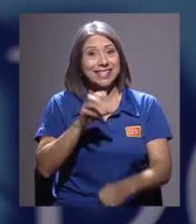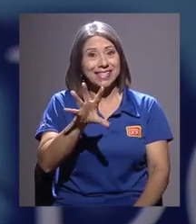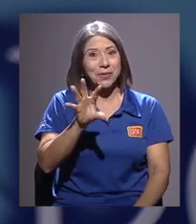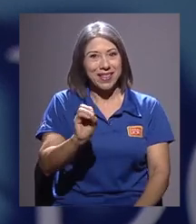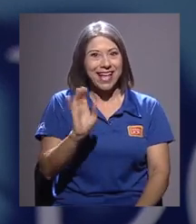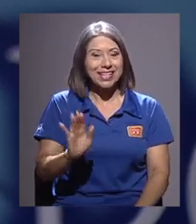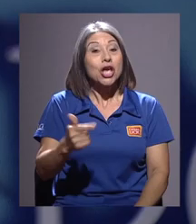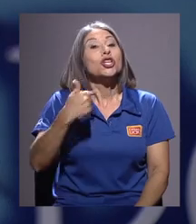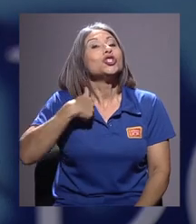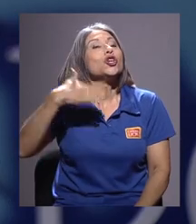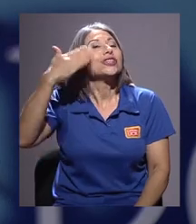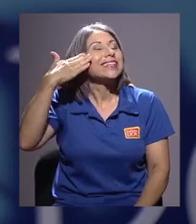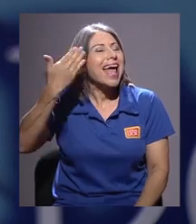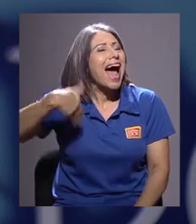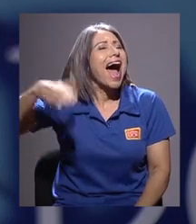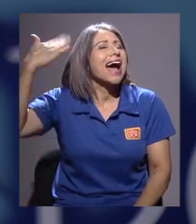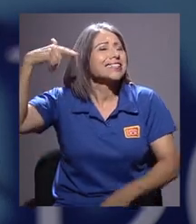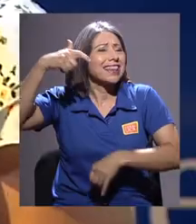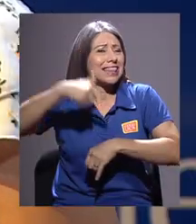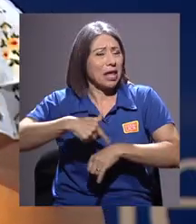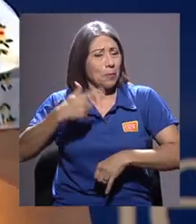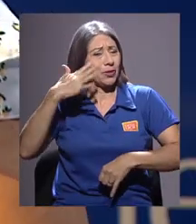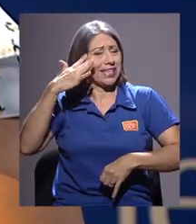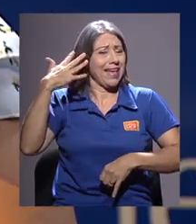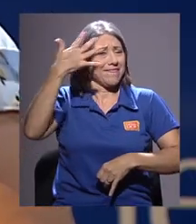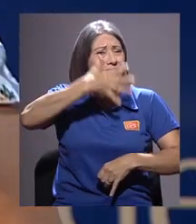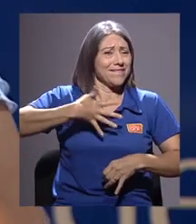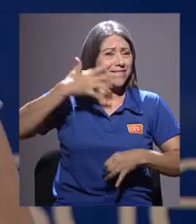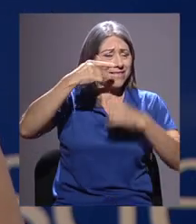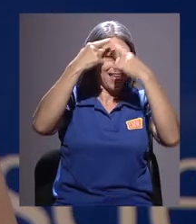que hace tiempo los aparento pero ya